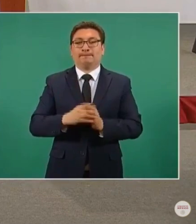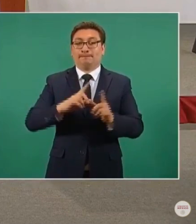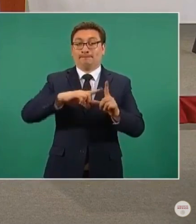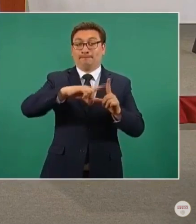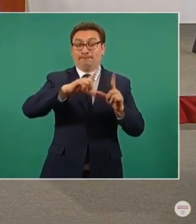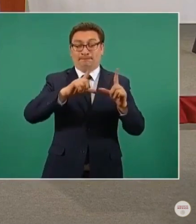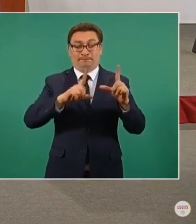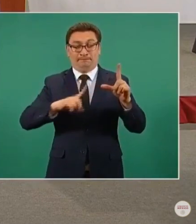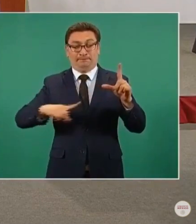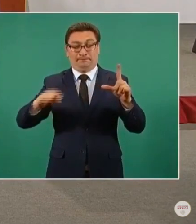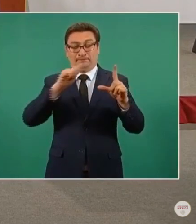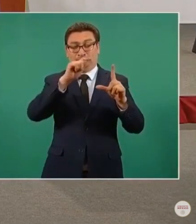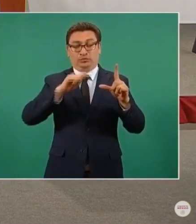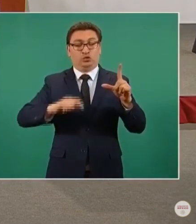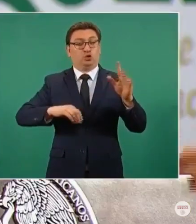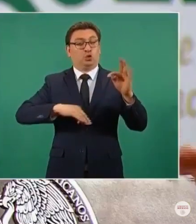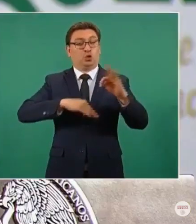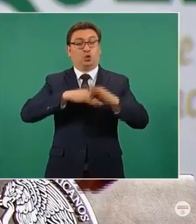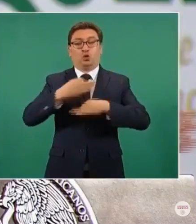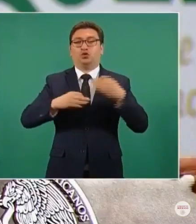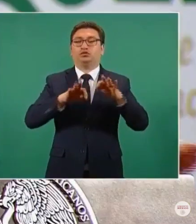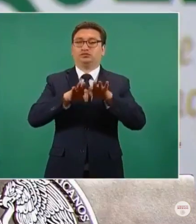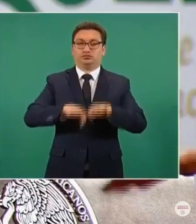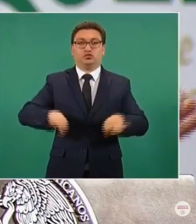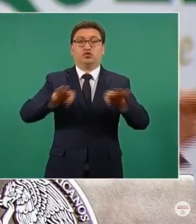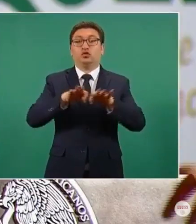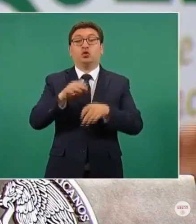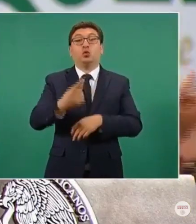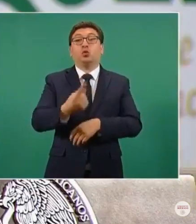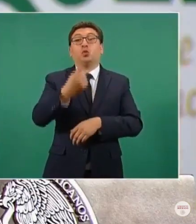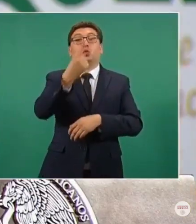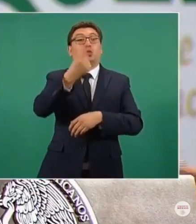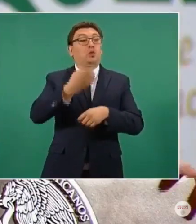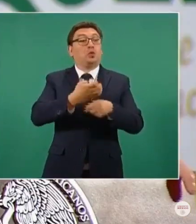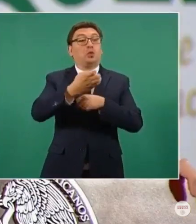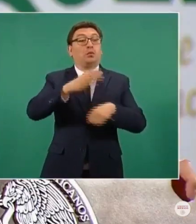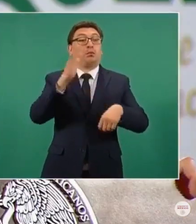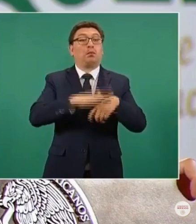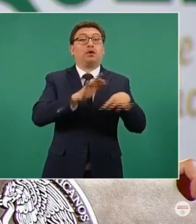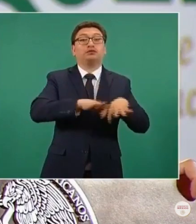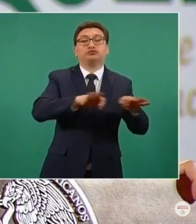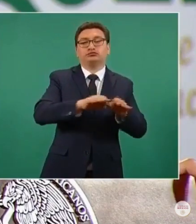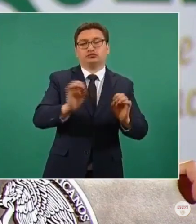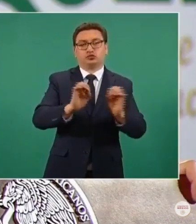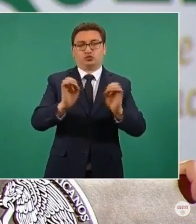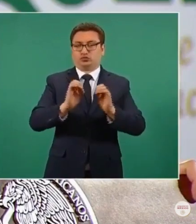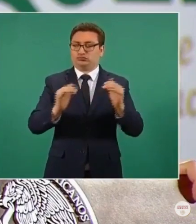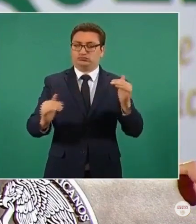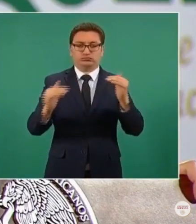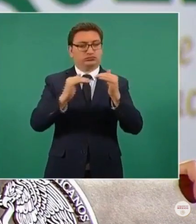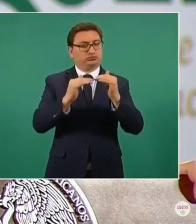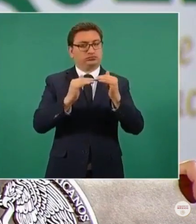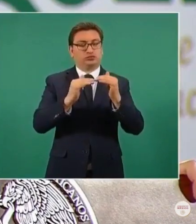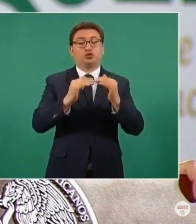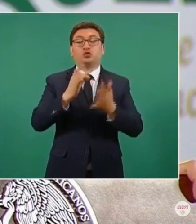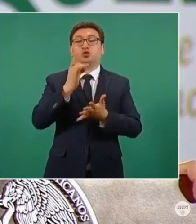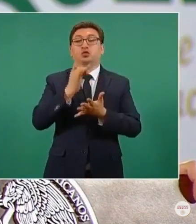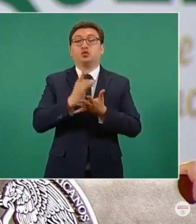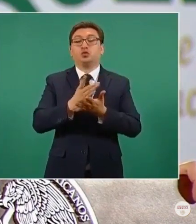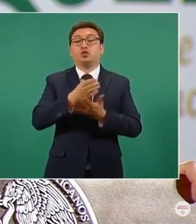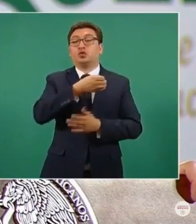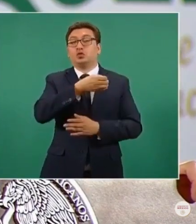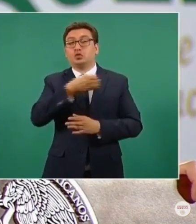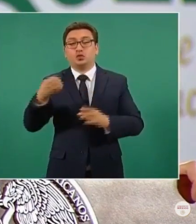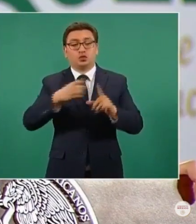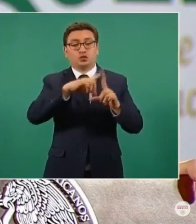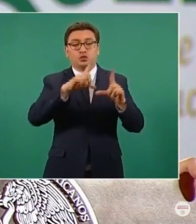territorio es de importancia, no hay preferencia de un estado por otro y por otro. Las decisiones del orden de vacunación tienen que ver